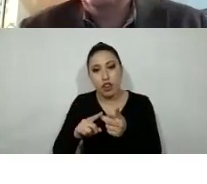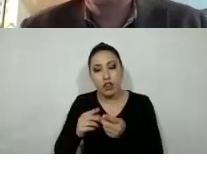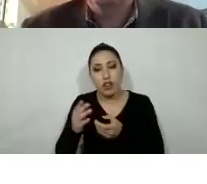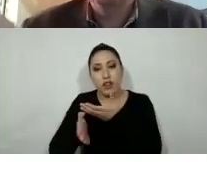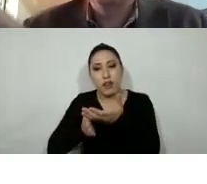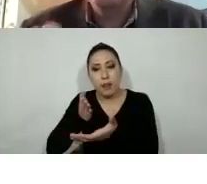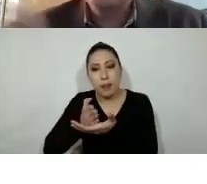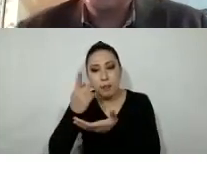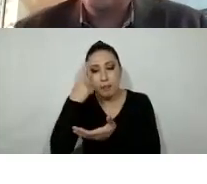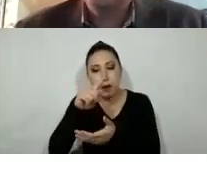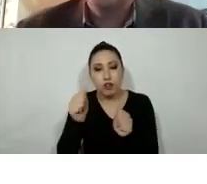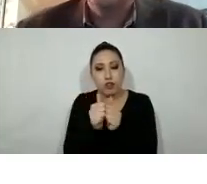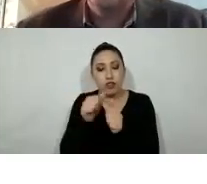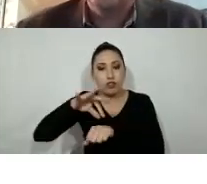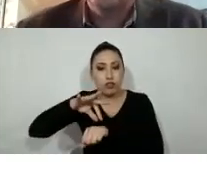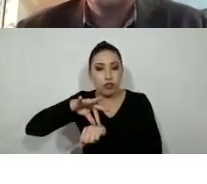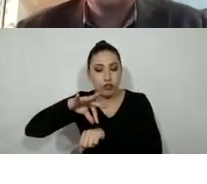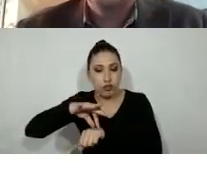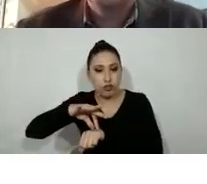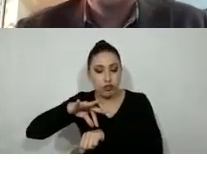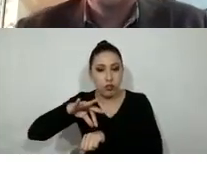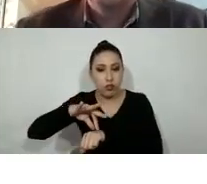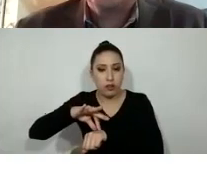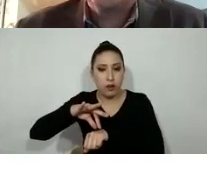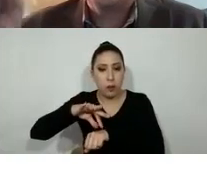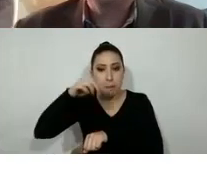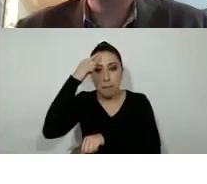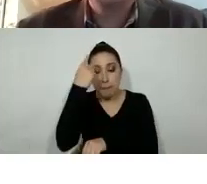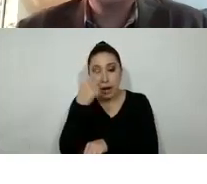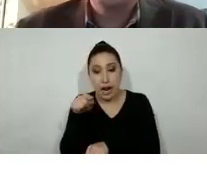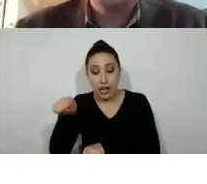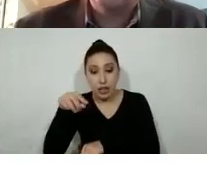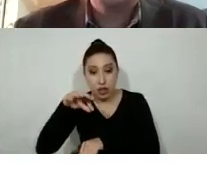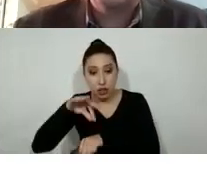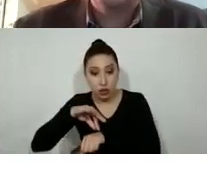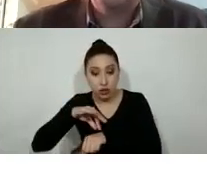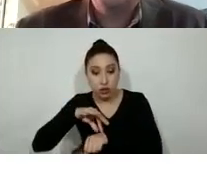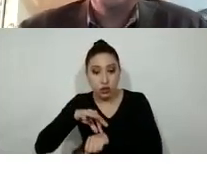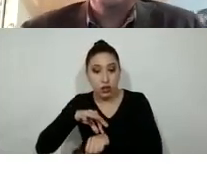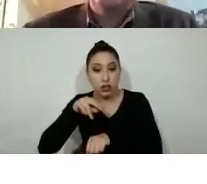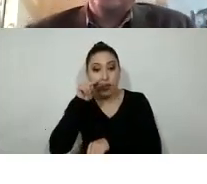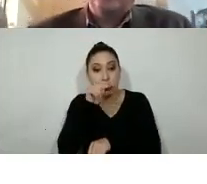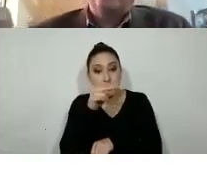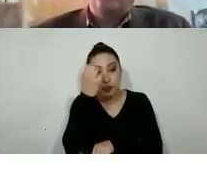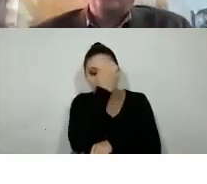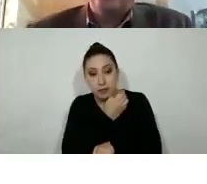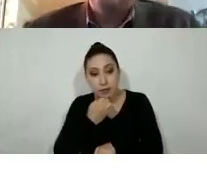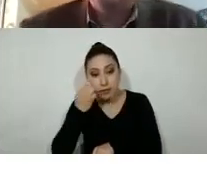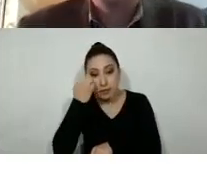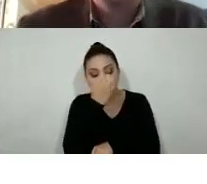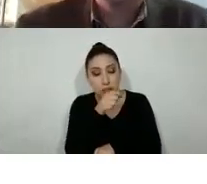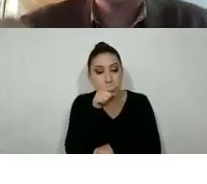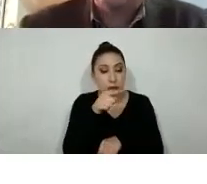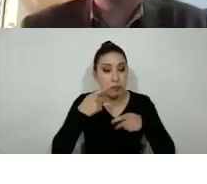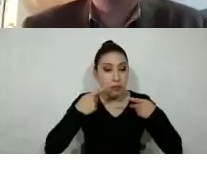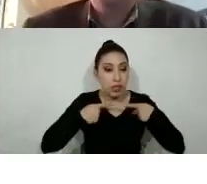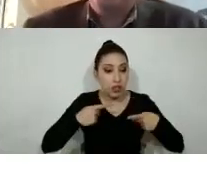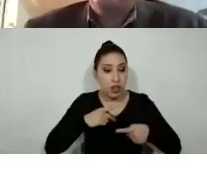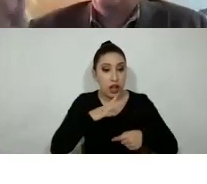médica, es decir, lo lleva con un doctor para que este doctor certifique si está lesionado, si